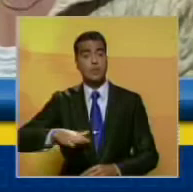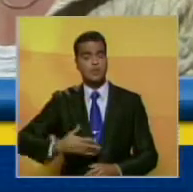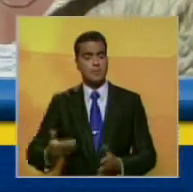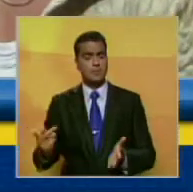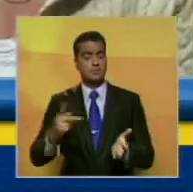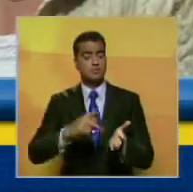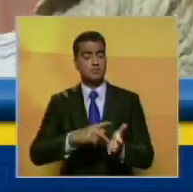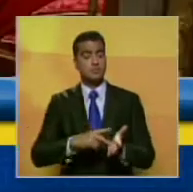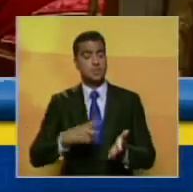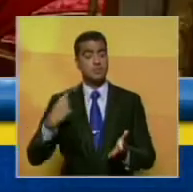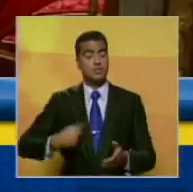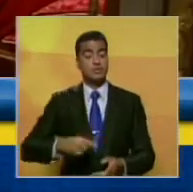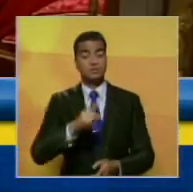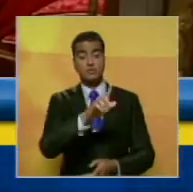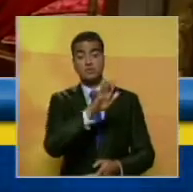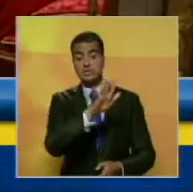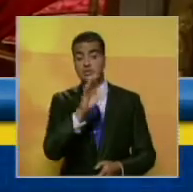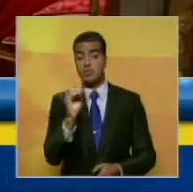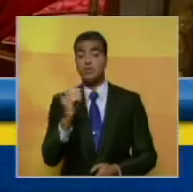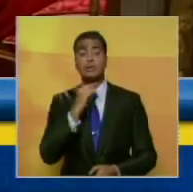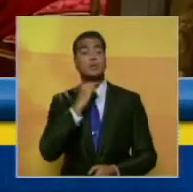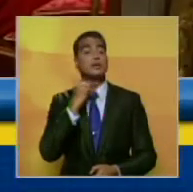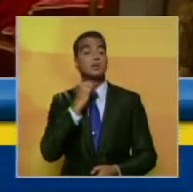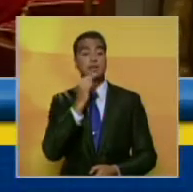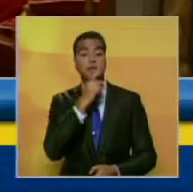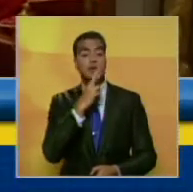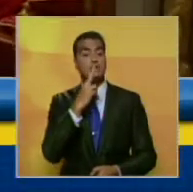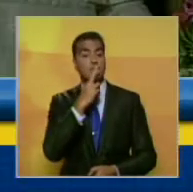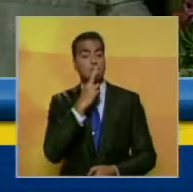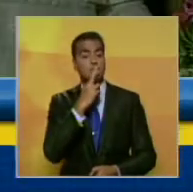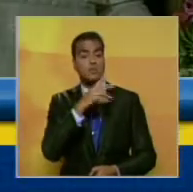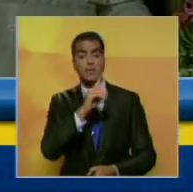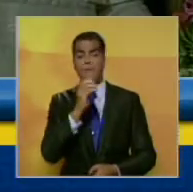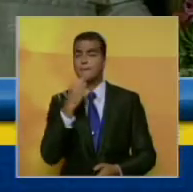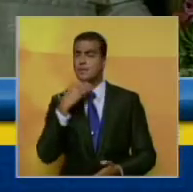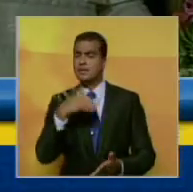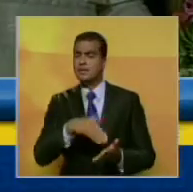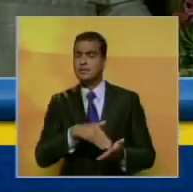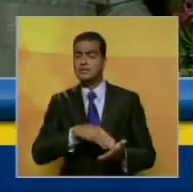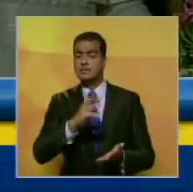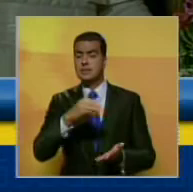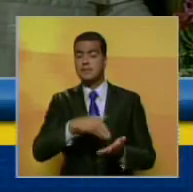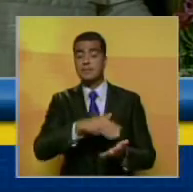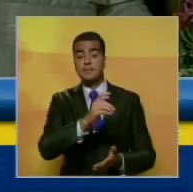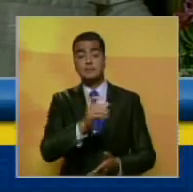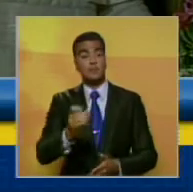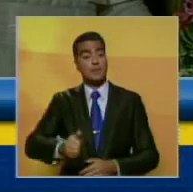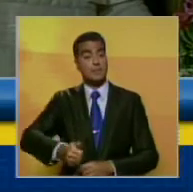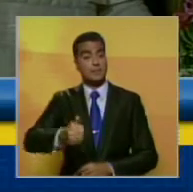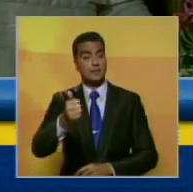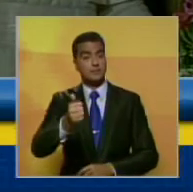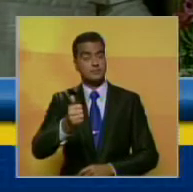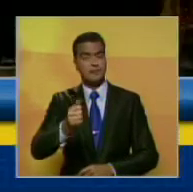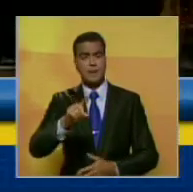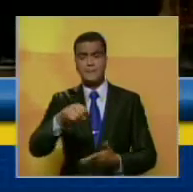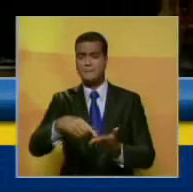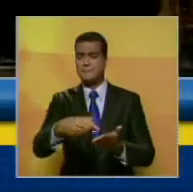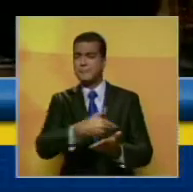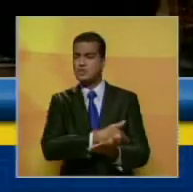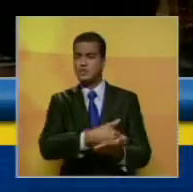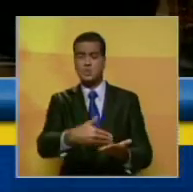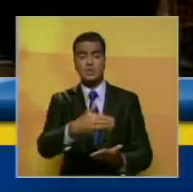los que contaron 150 cardenales, 1.000 obispos y 6.000 sacerdotes. Se cree que más de 1.000 millones